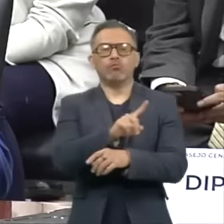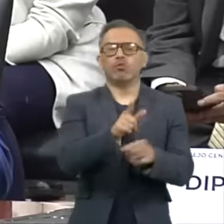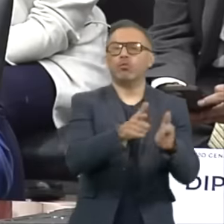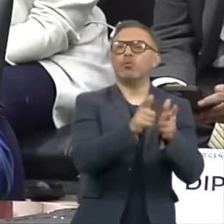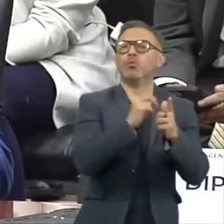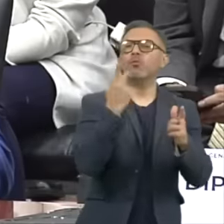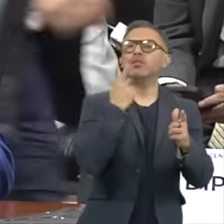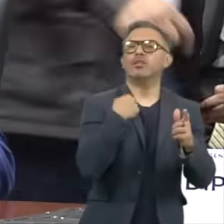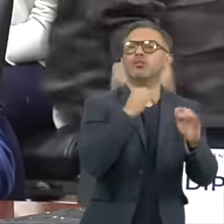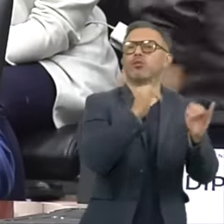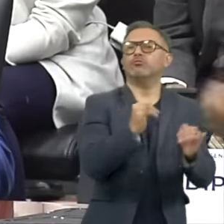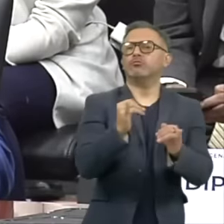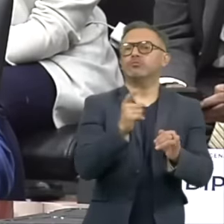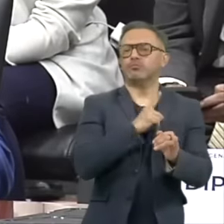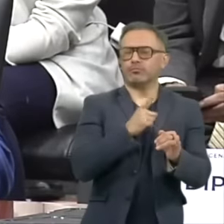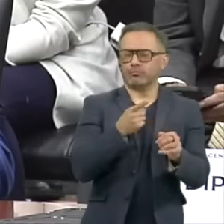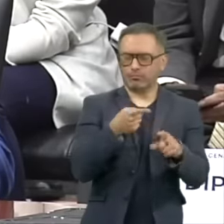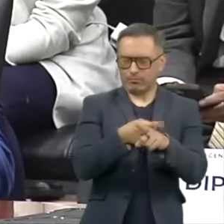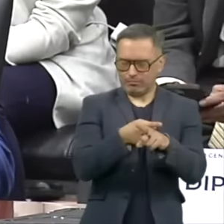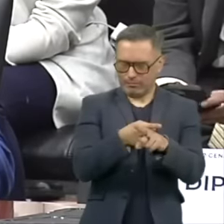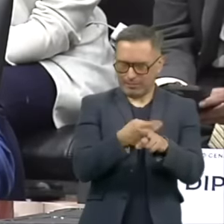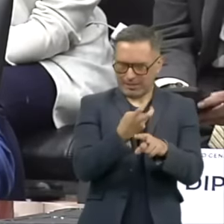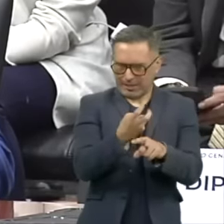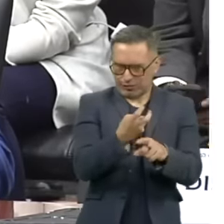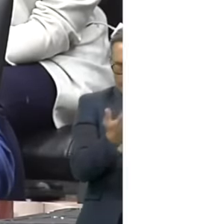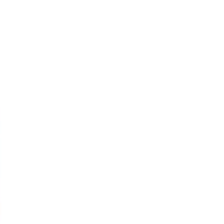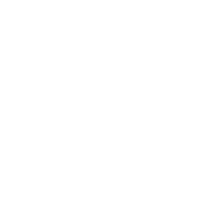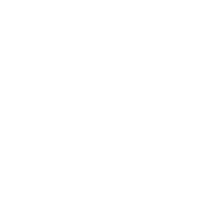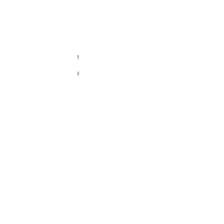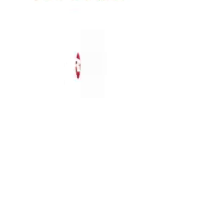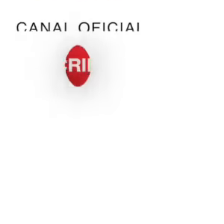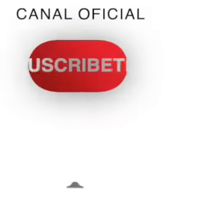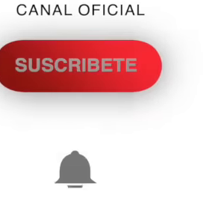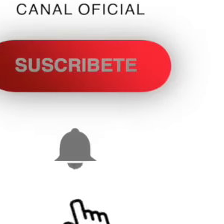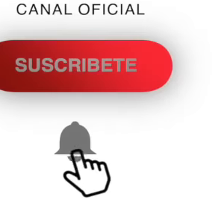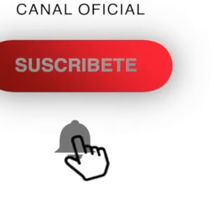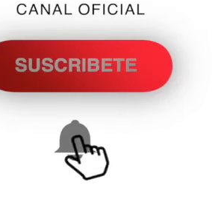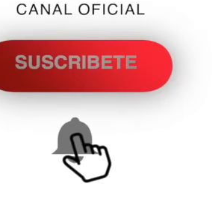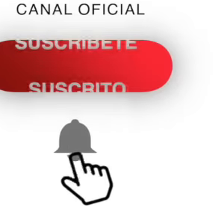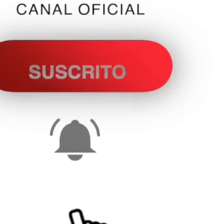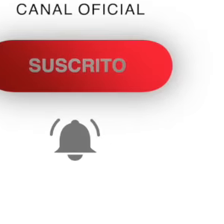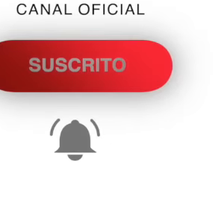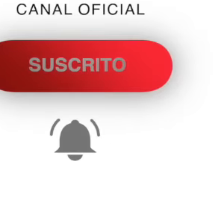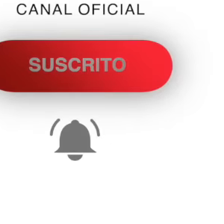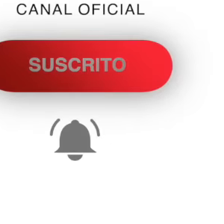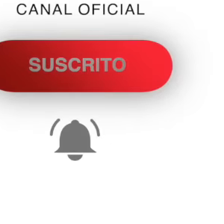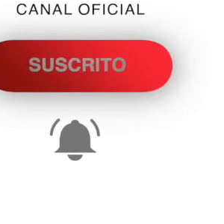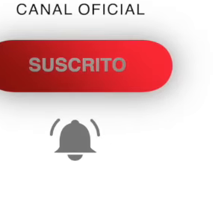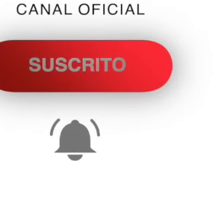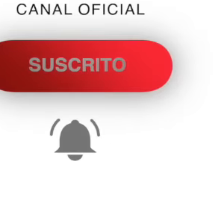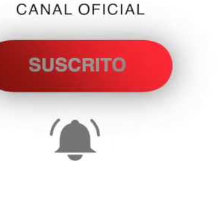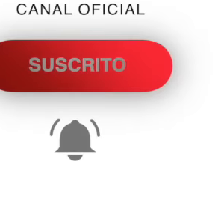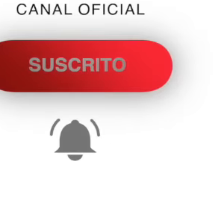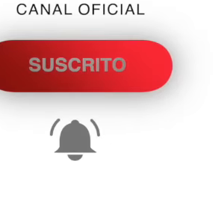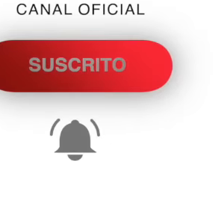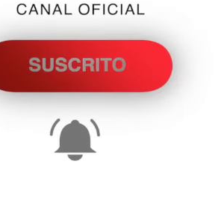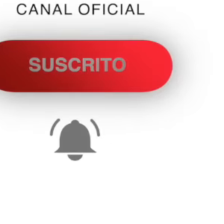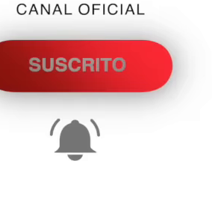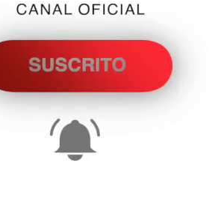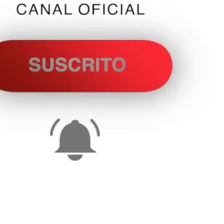que a la luz de esta incongruencia precisamente es lo que nos lleva a que se asignen curules de